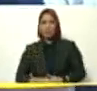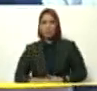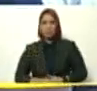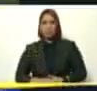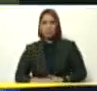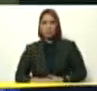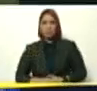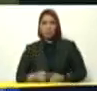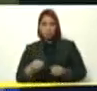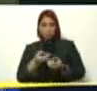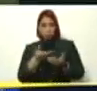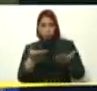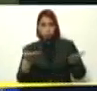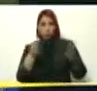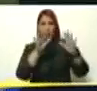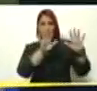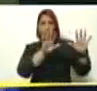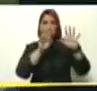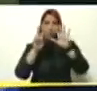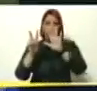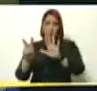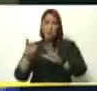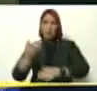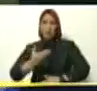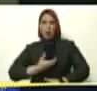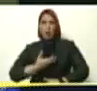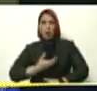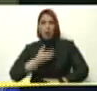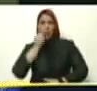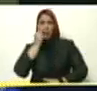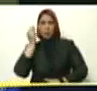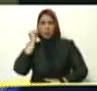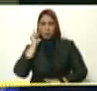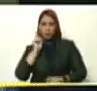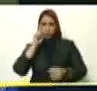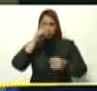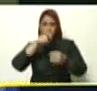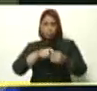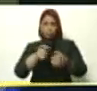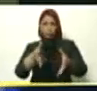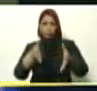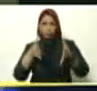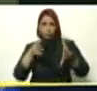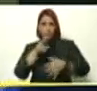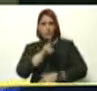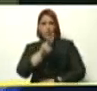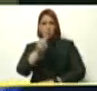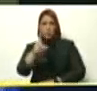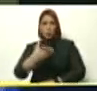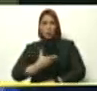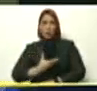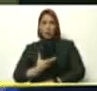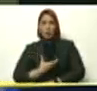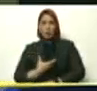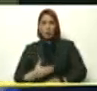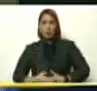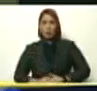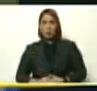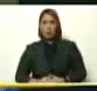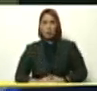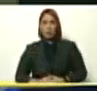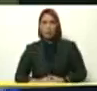Estos son los 17 alcaldes que ganamos de 21 alcaldías. Las